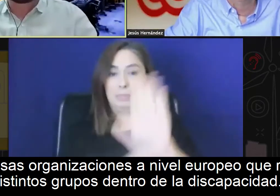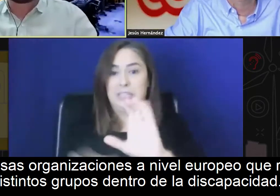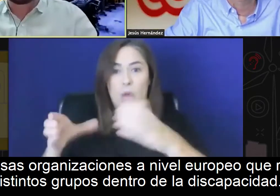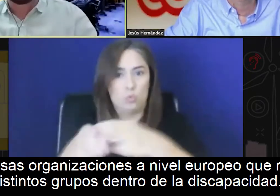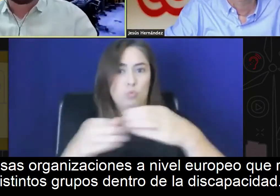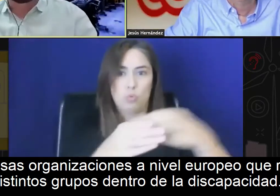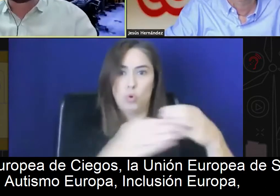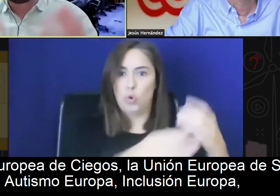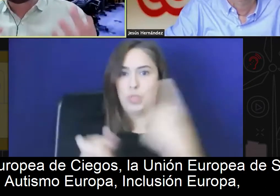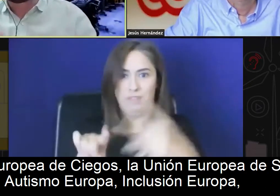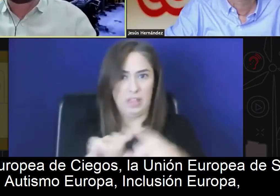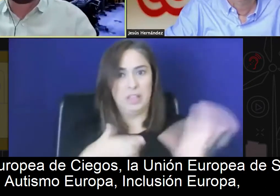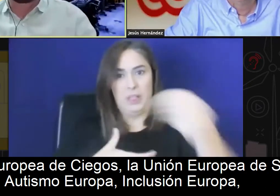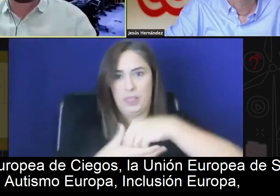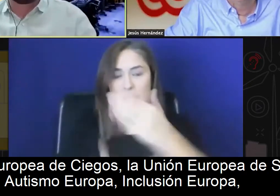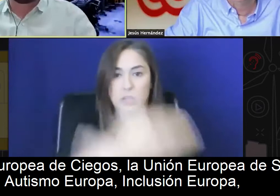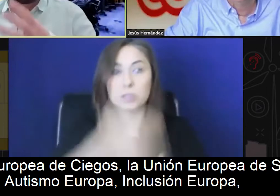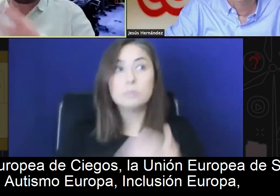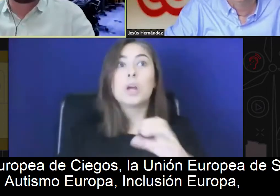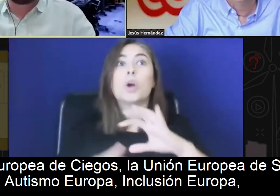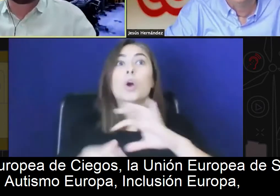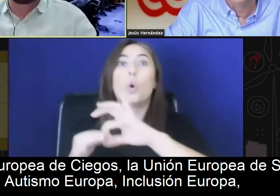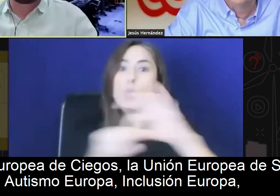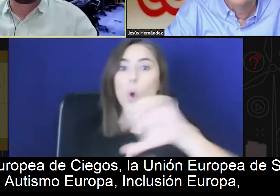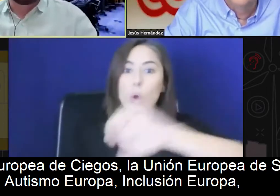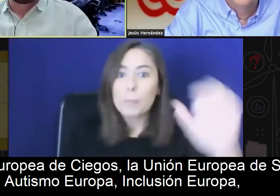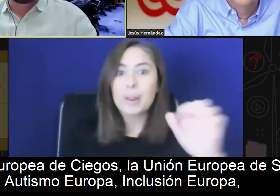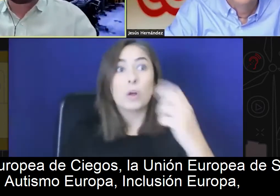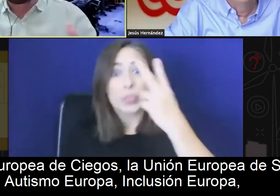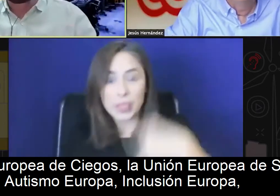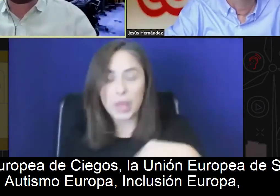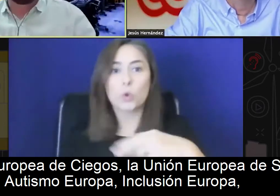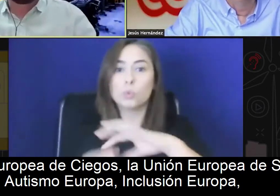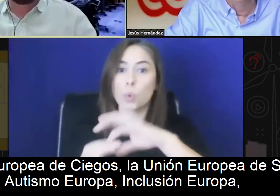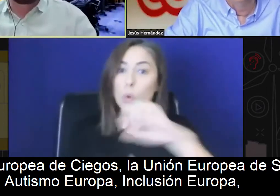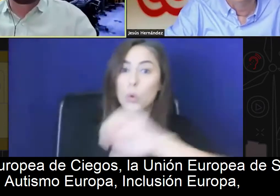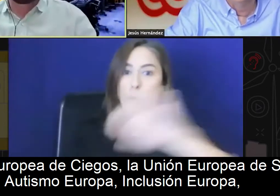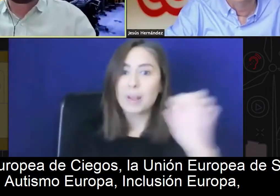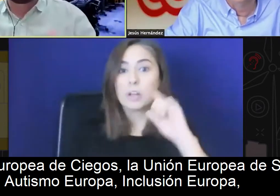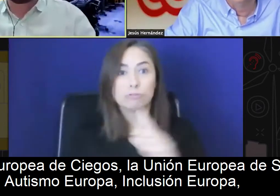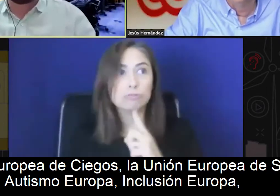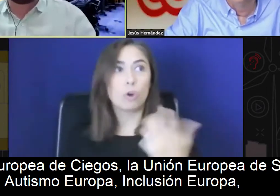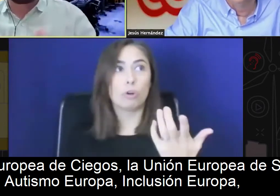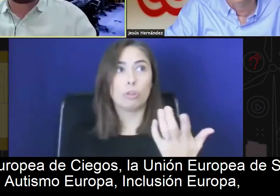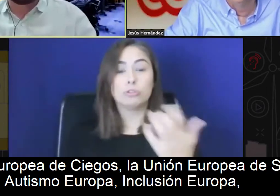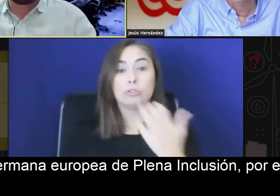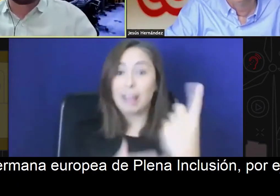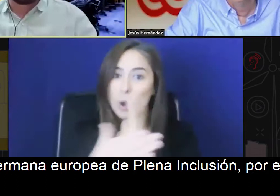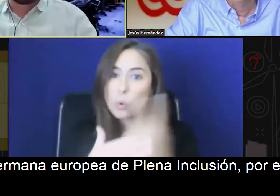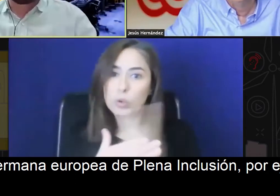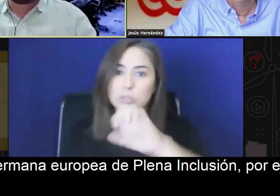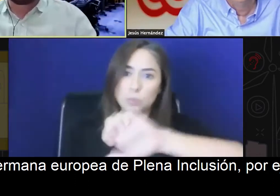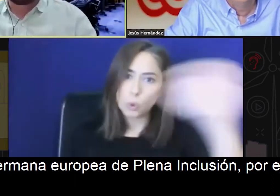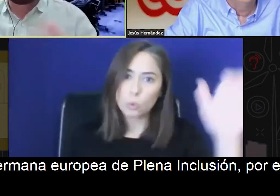discapacidad. La Unión Europea de Ciegos, la Unión Europea de Sordos, Autismo Europa, Inclusión Europa, que es